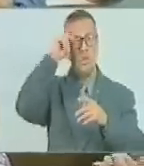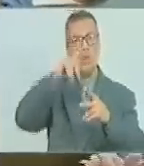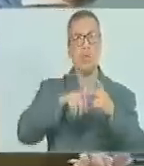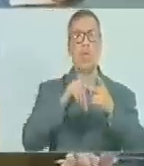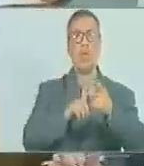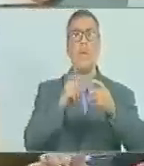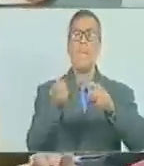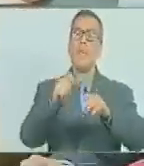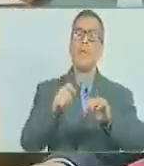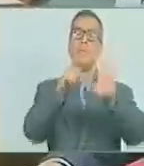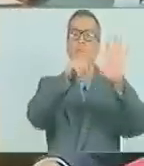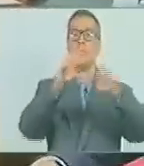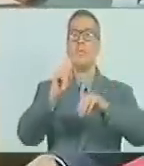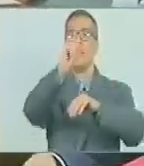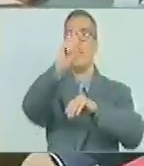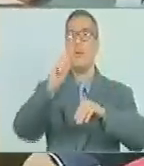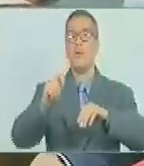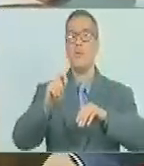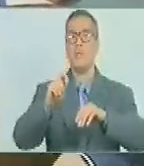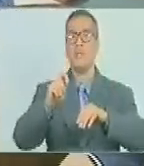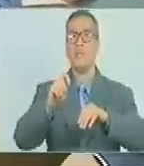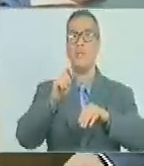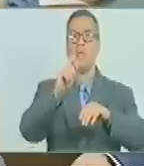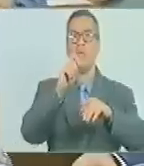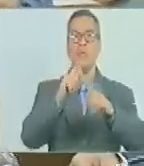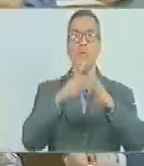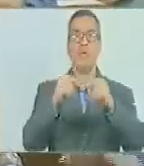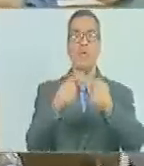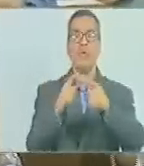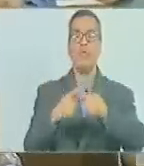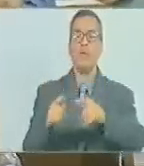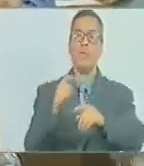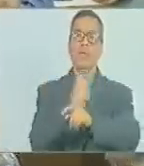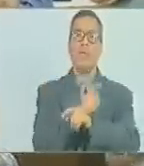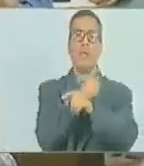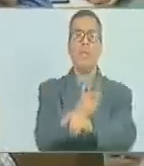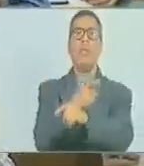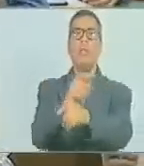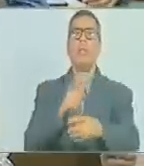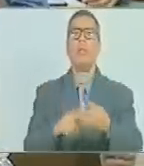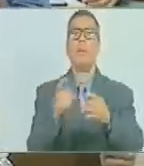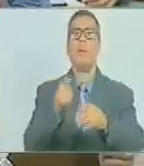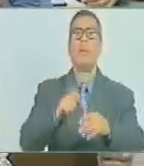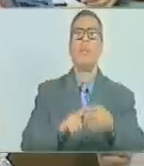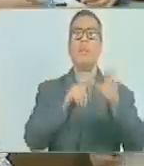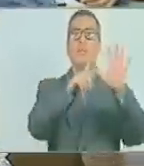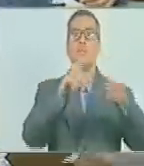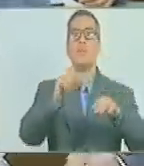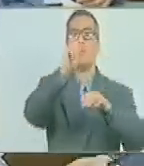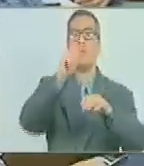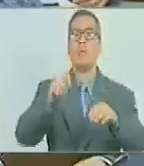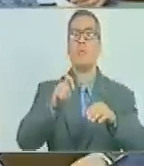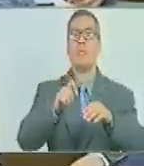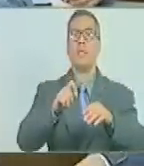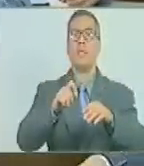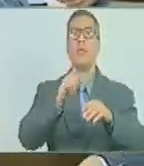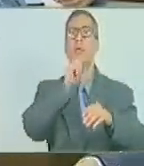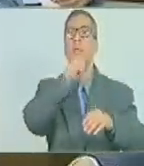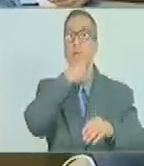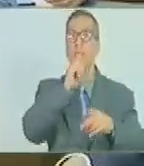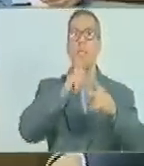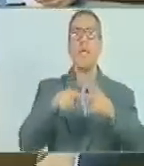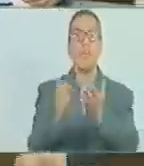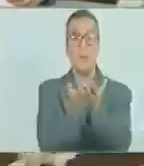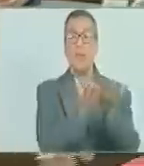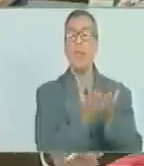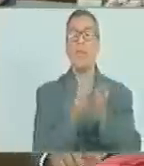más de 70% de participación en los egresados, hubo más de 70% en los jubilados y en los estudiantes.